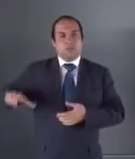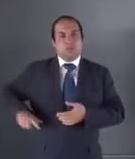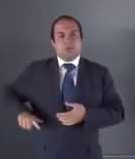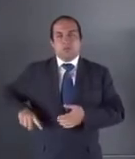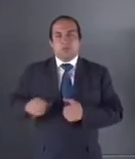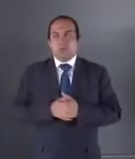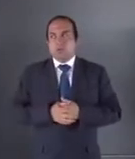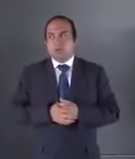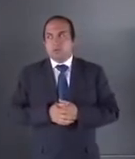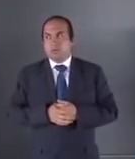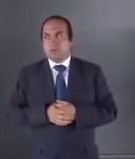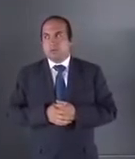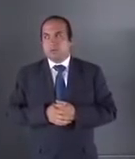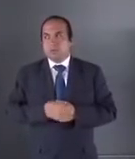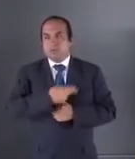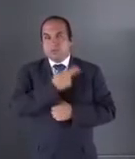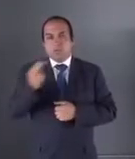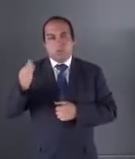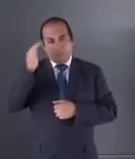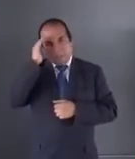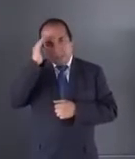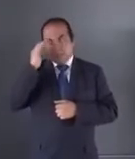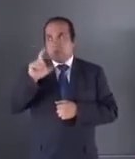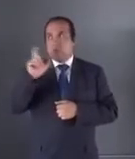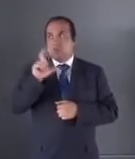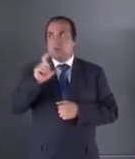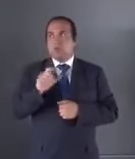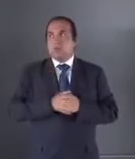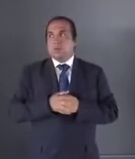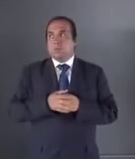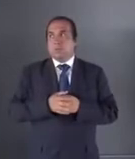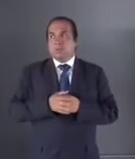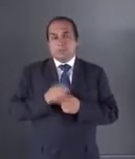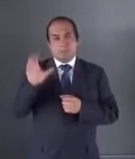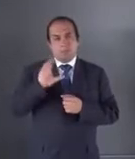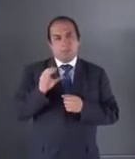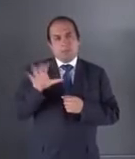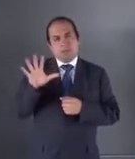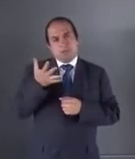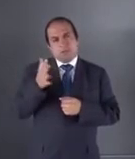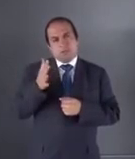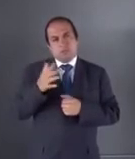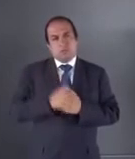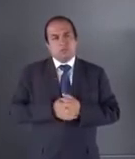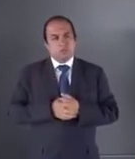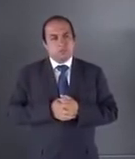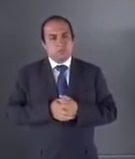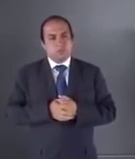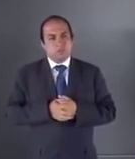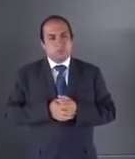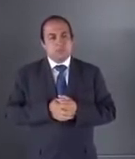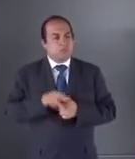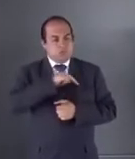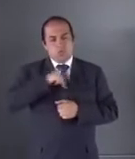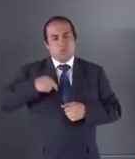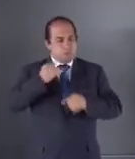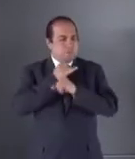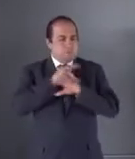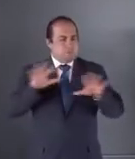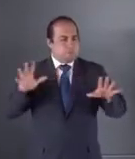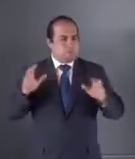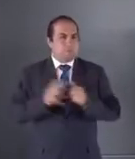10,000 están contemplando? ¿Cuántos contemplan aproximadamente, doctora? Ya lo vamos a informar para